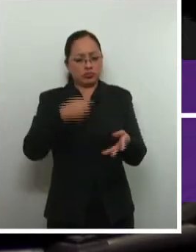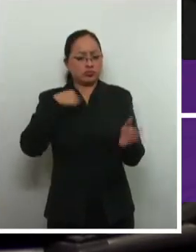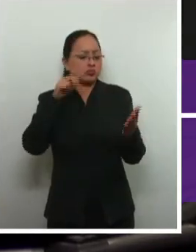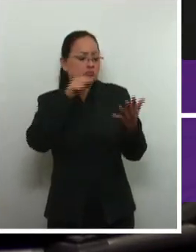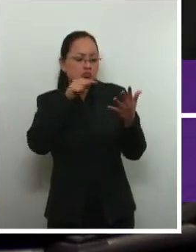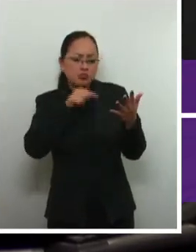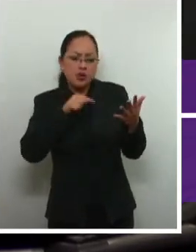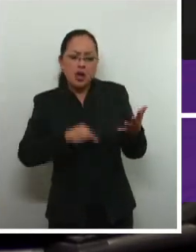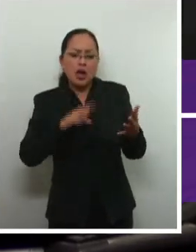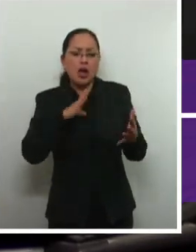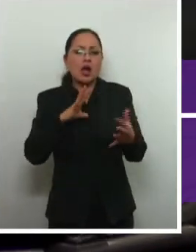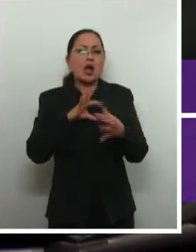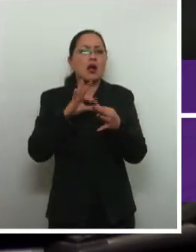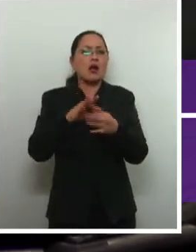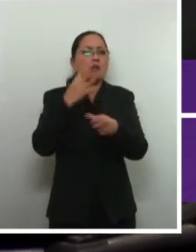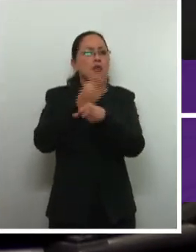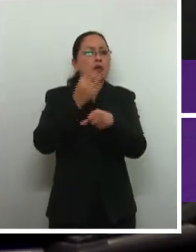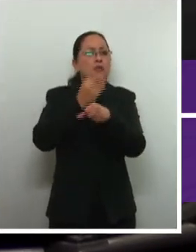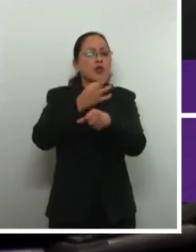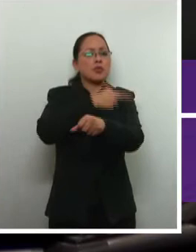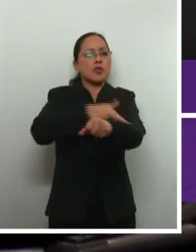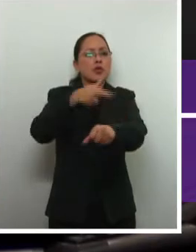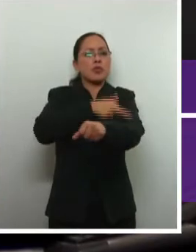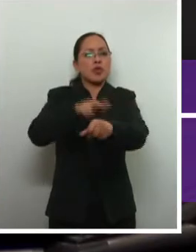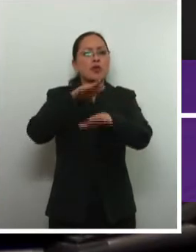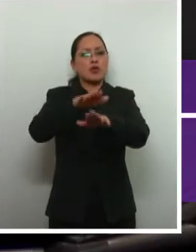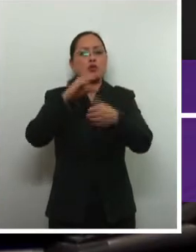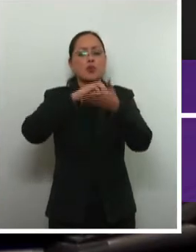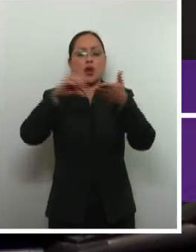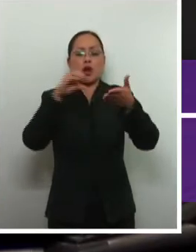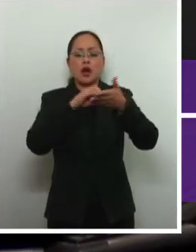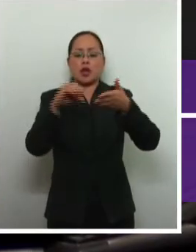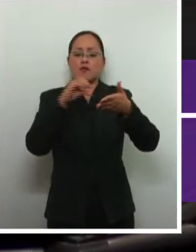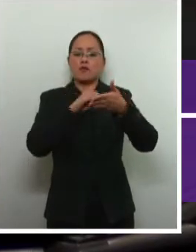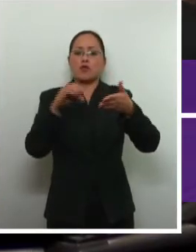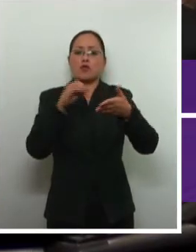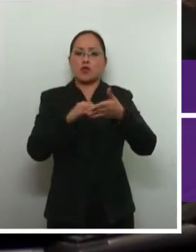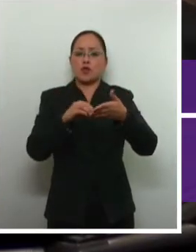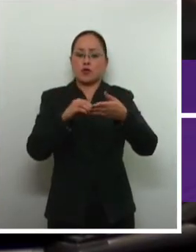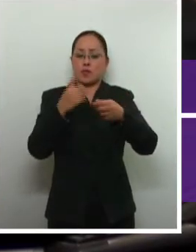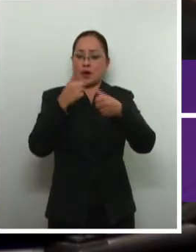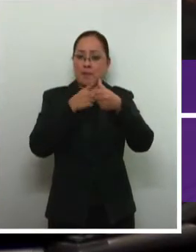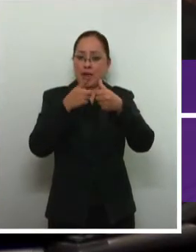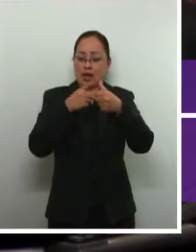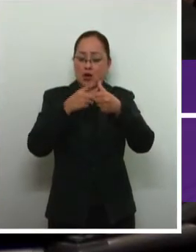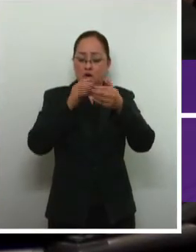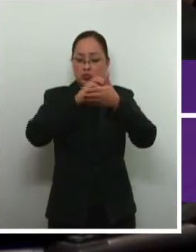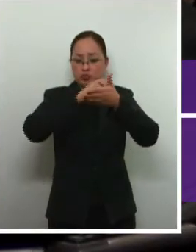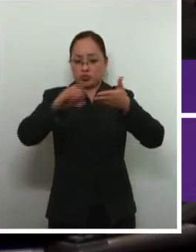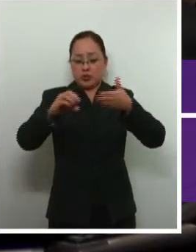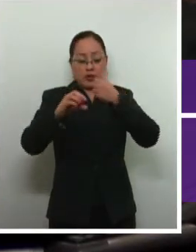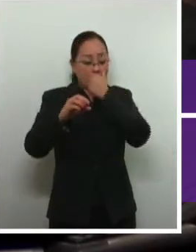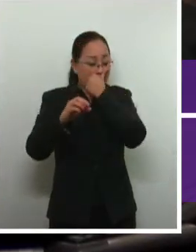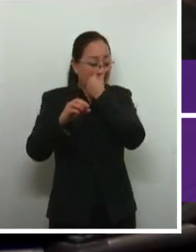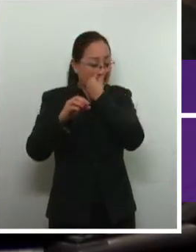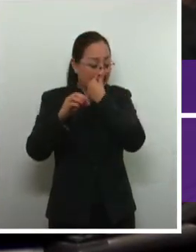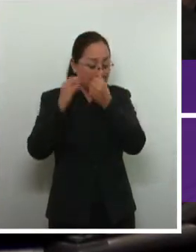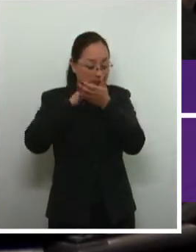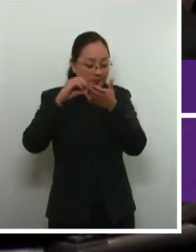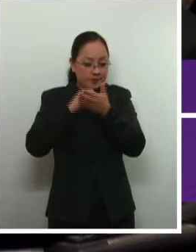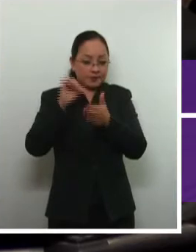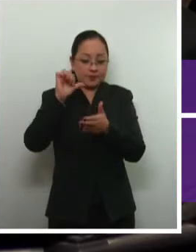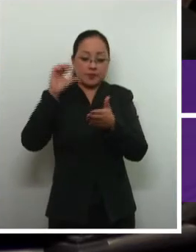encontrar que se hicieron modificaciones al párrafo introductorio, que al inciso A